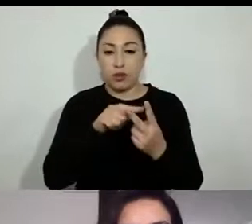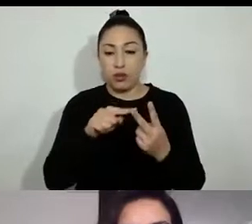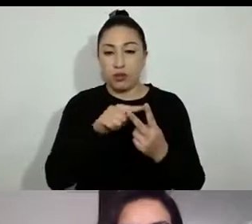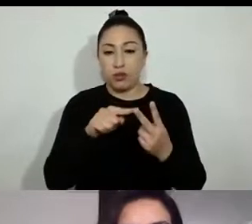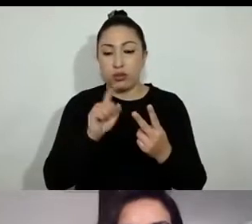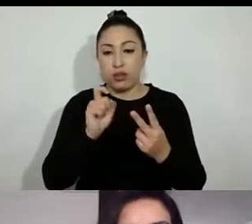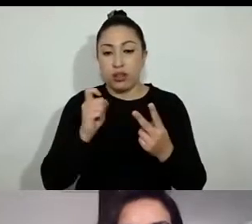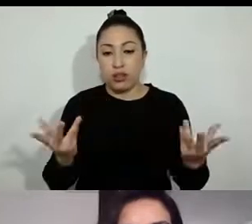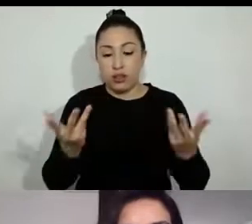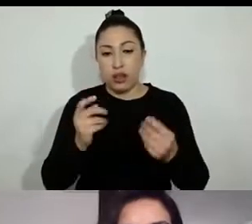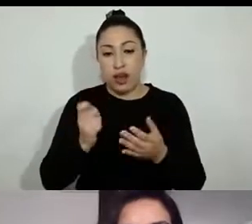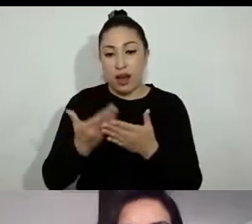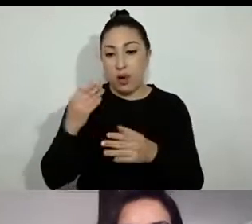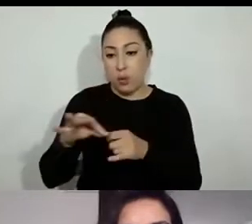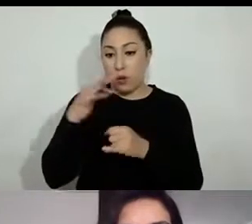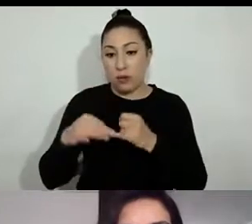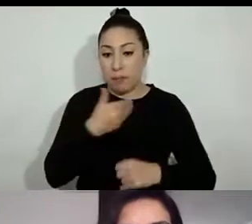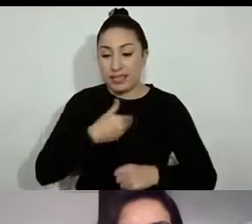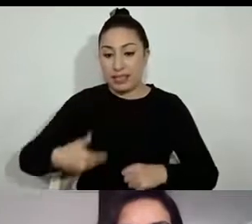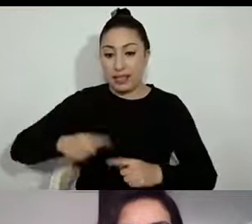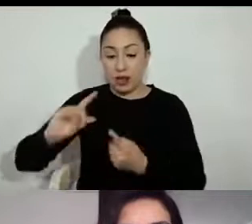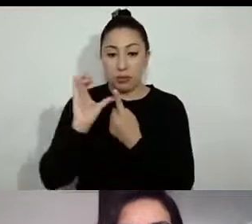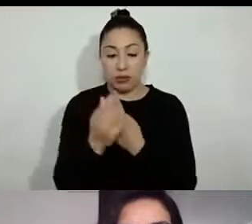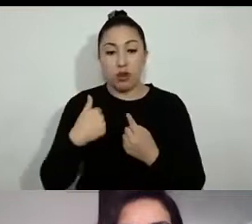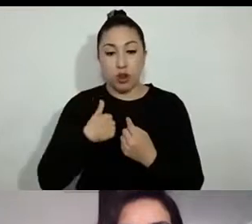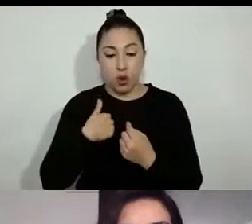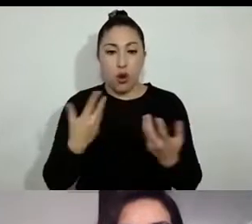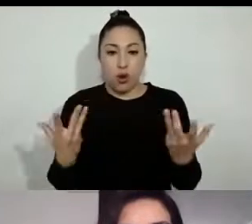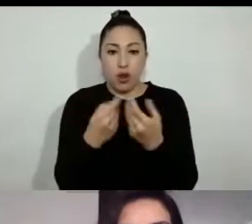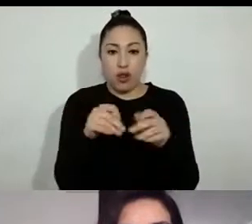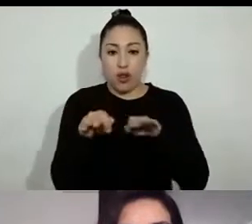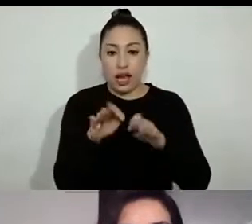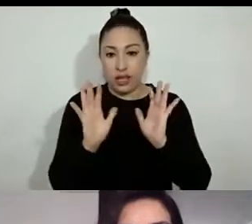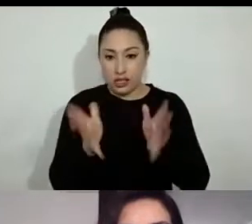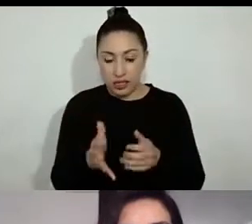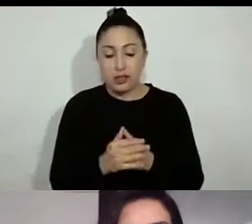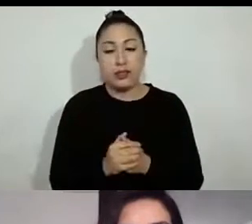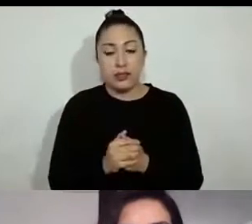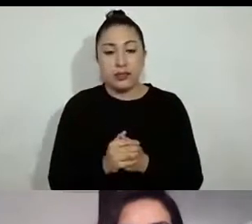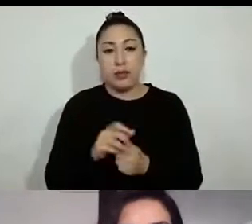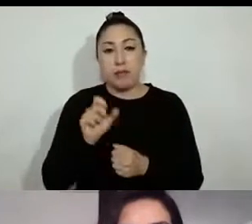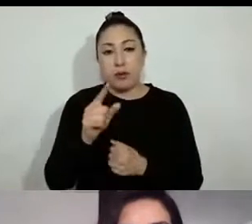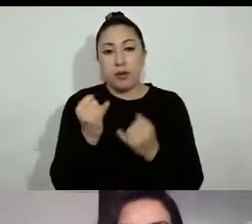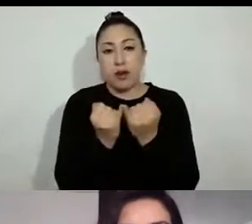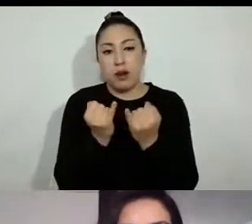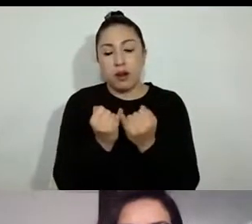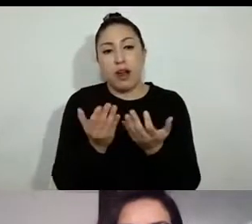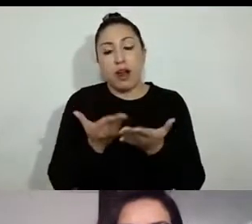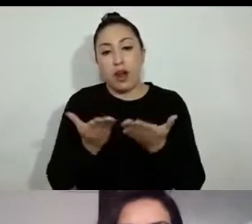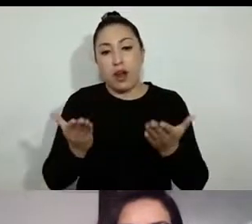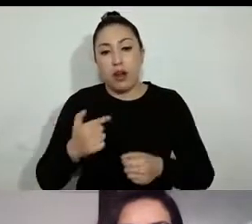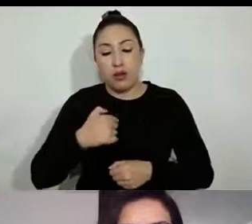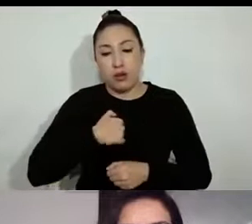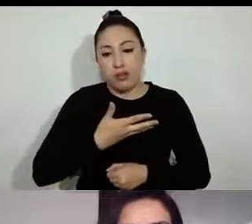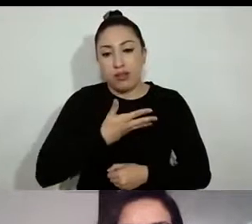presidentas y bueno, tengo algún grado de autoridad por la